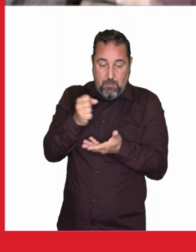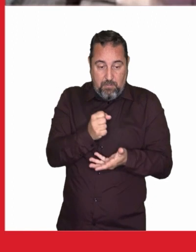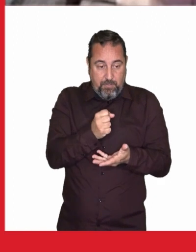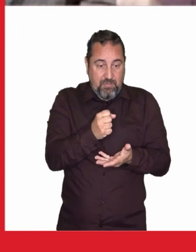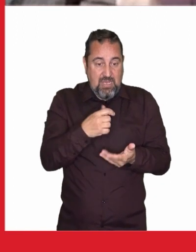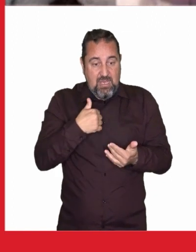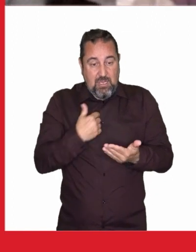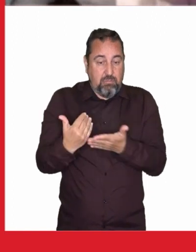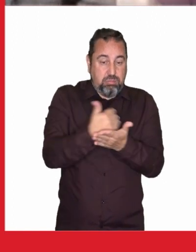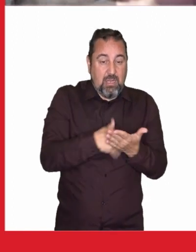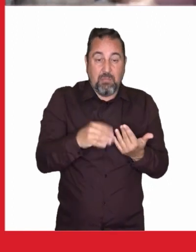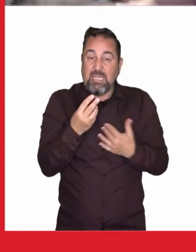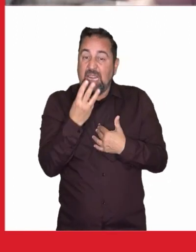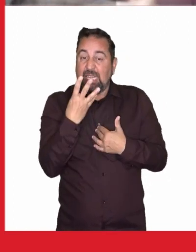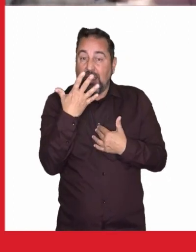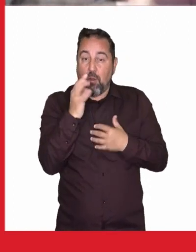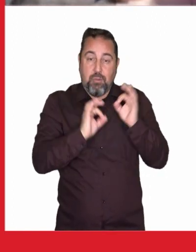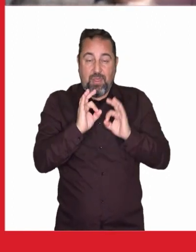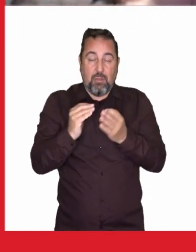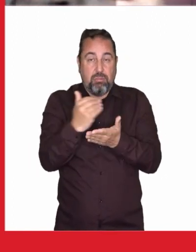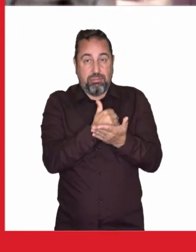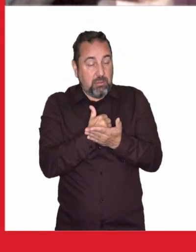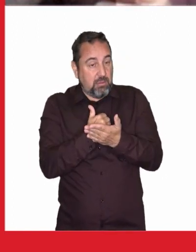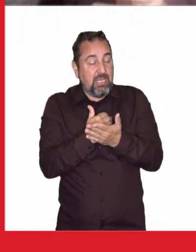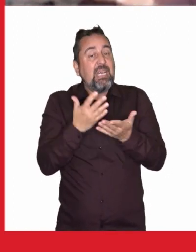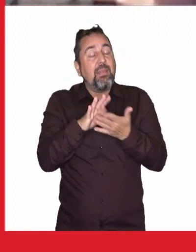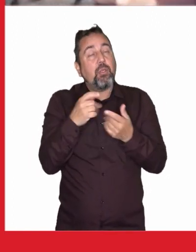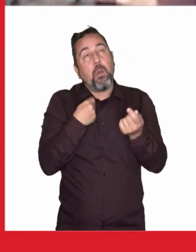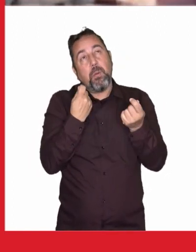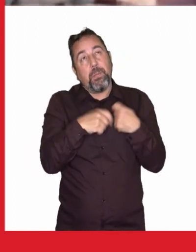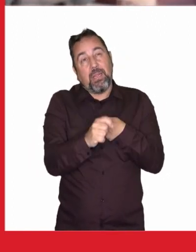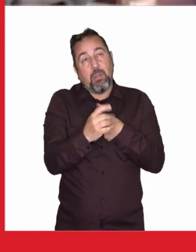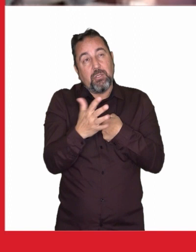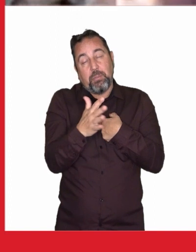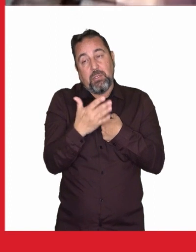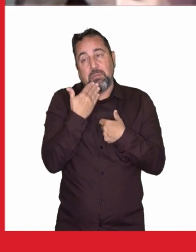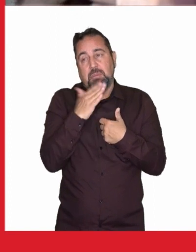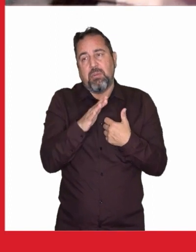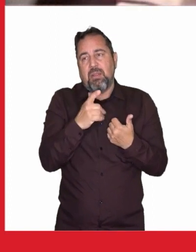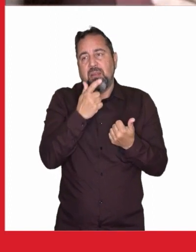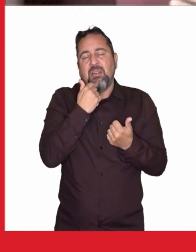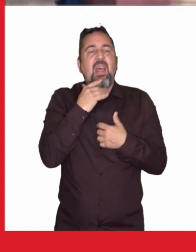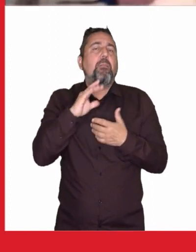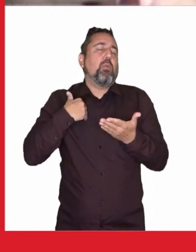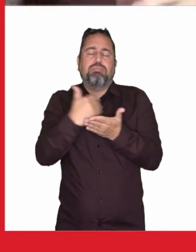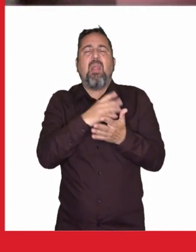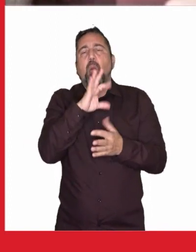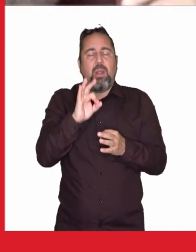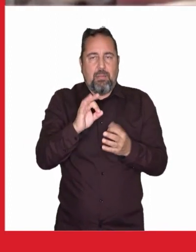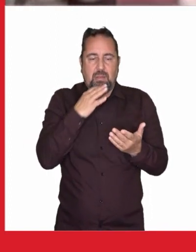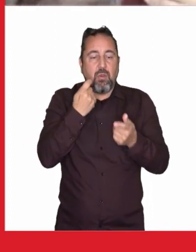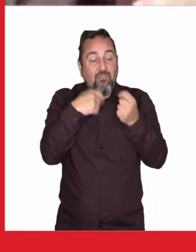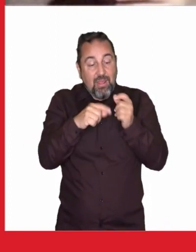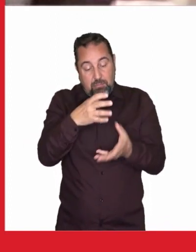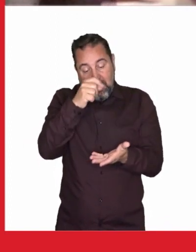euros. Pues si yo la compro a 20 euros y quiero tener un margen del 35%, eso quiere decir que la tengo que vender a,